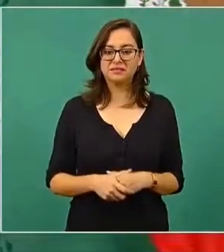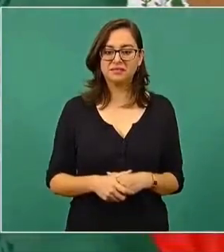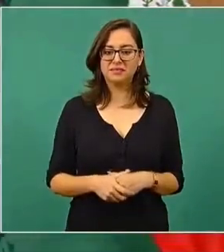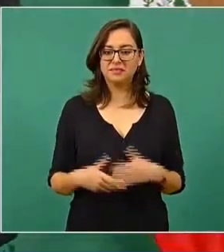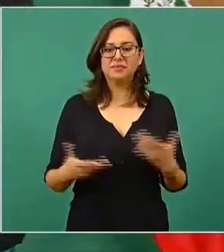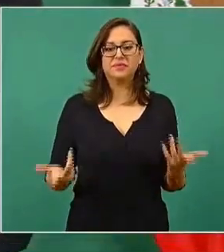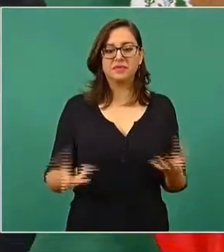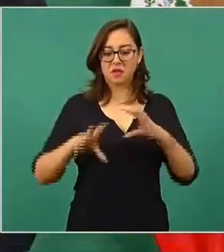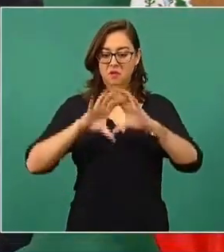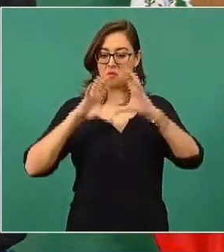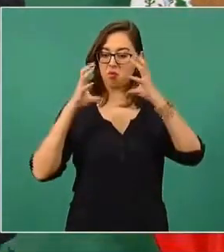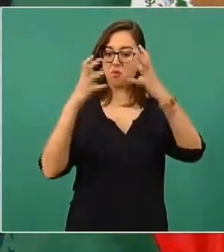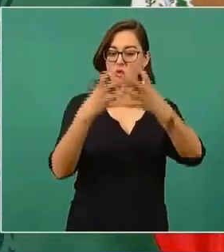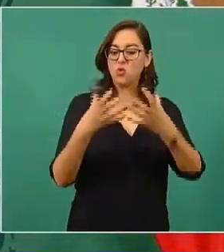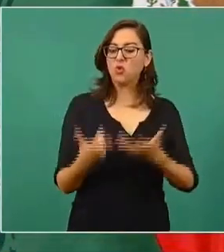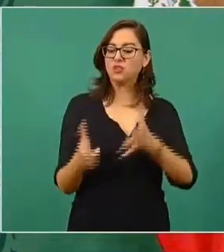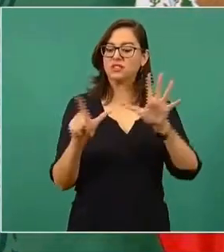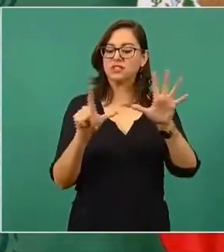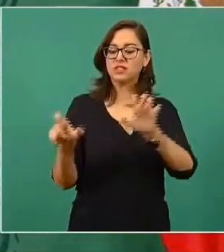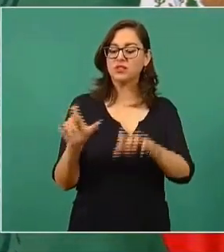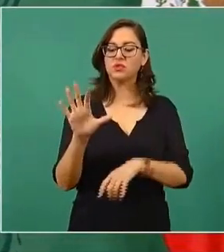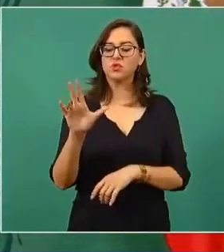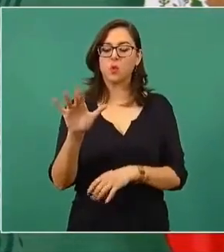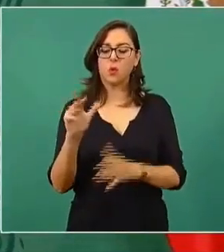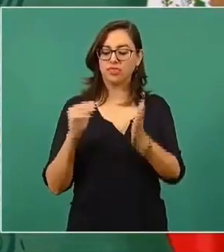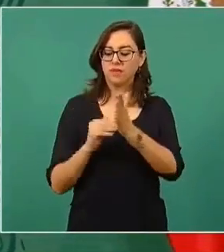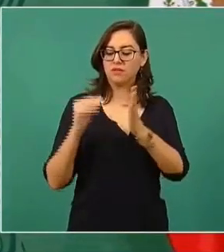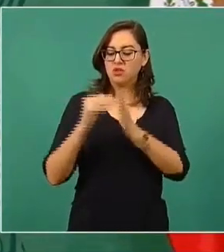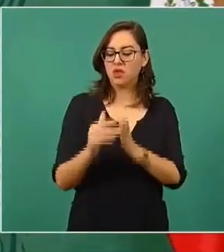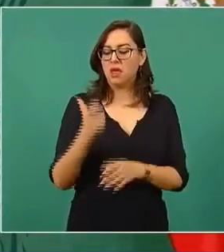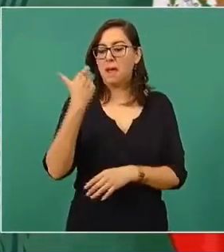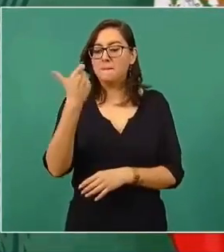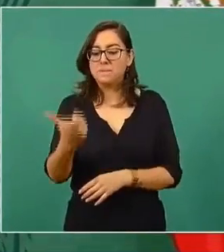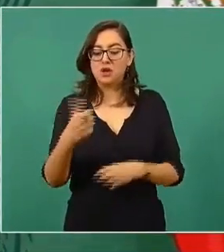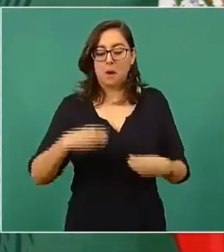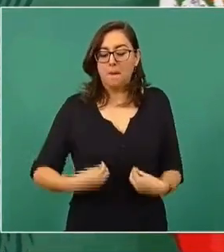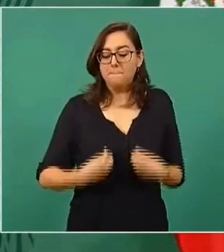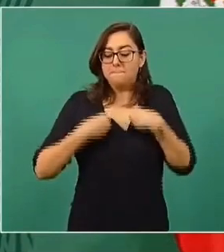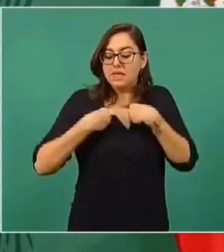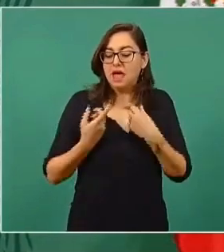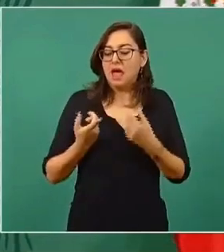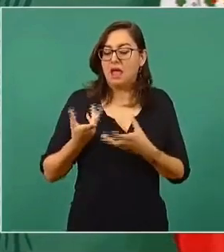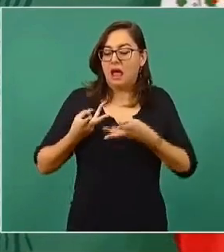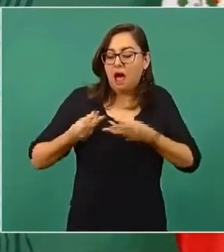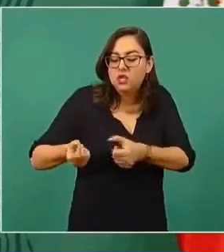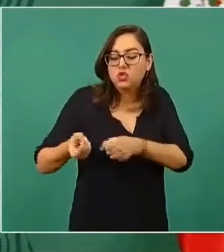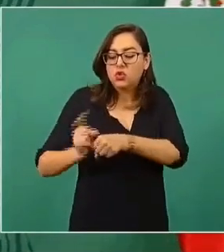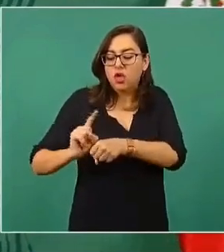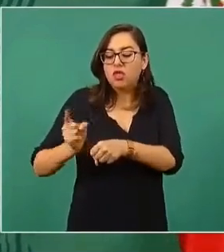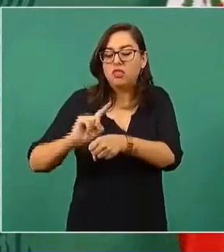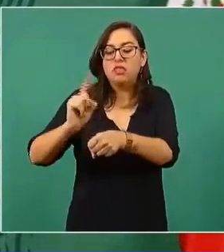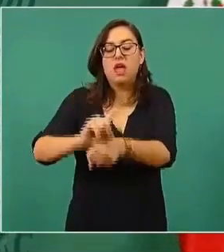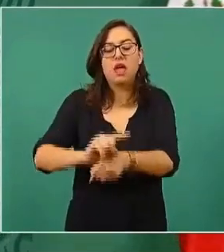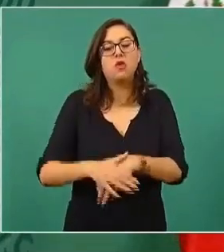750 millones de personas con menos de $2 diarios?